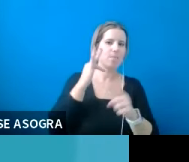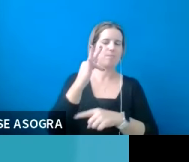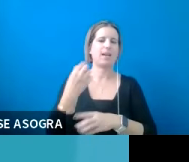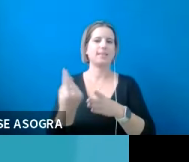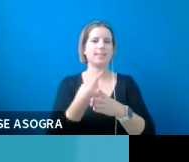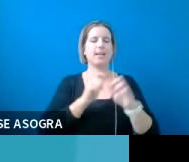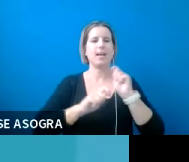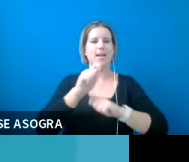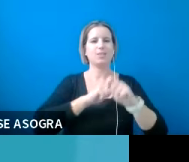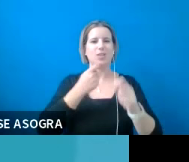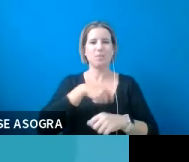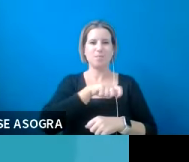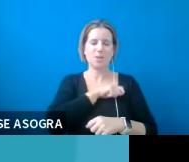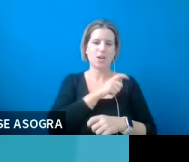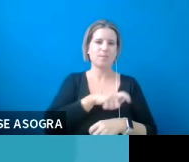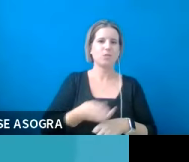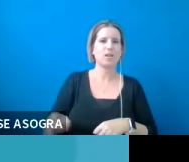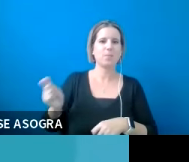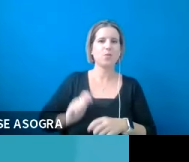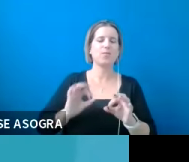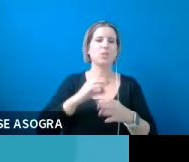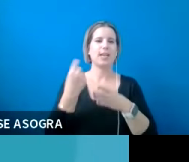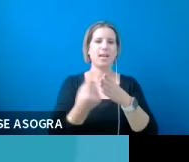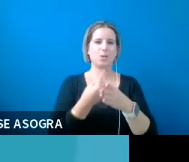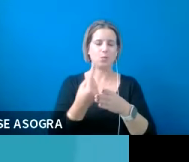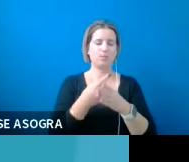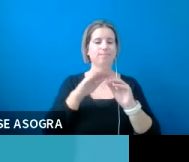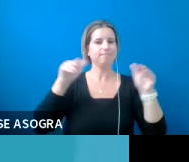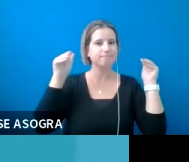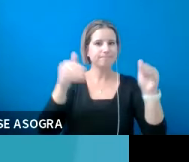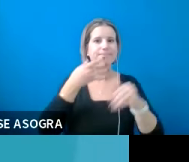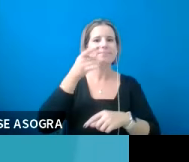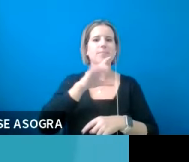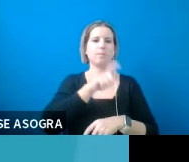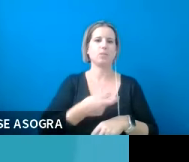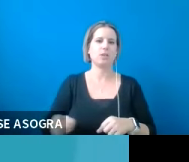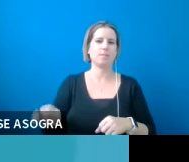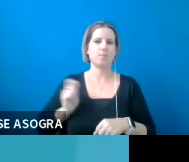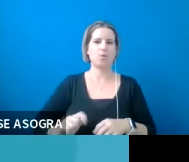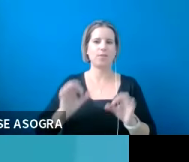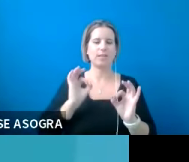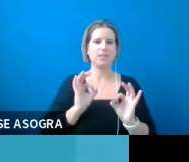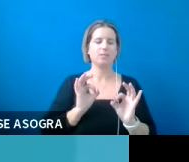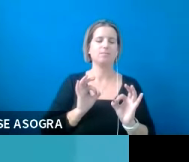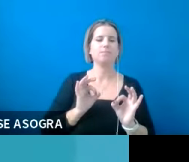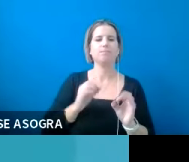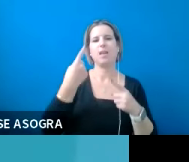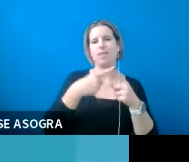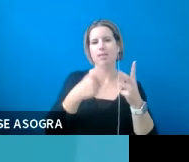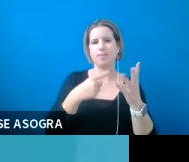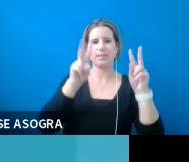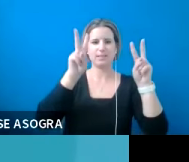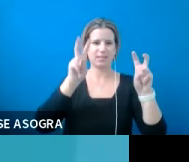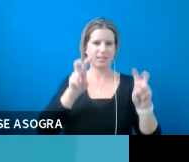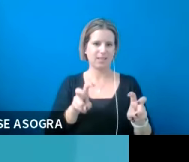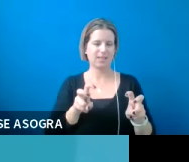Asociación Española de Profesionales del Autismo que va dirigida a profesionales y que plantea diferentes cuestiones